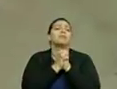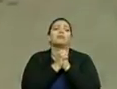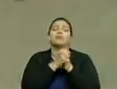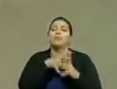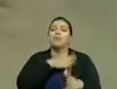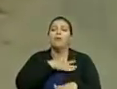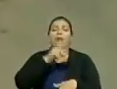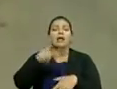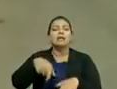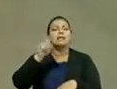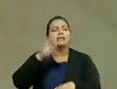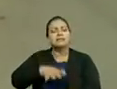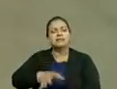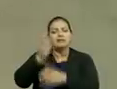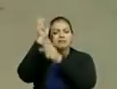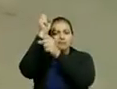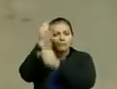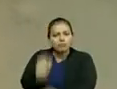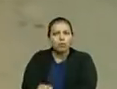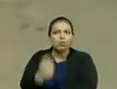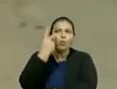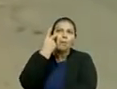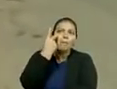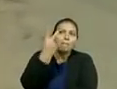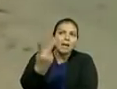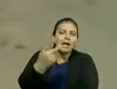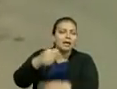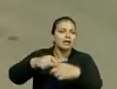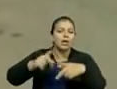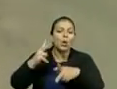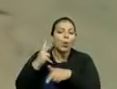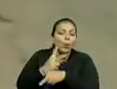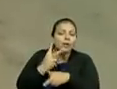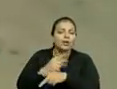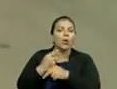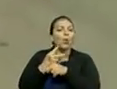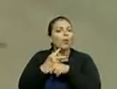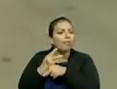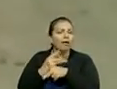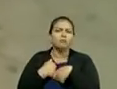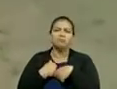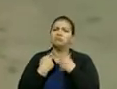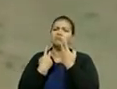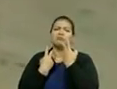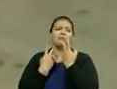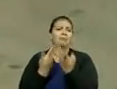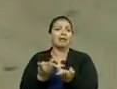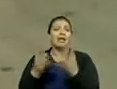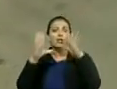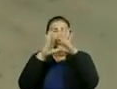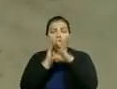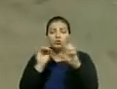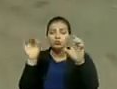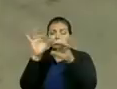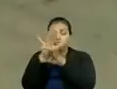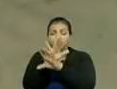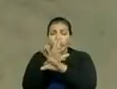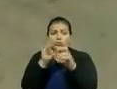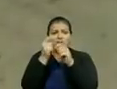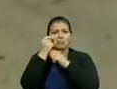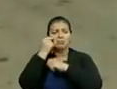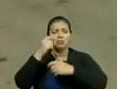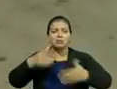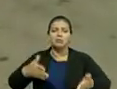una señalética, porque aquí no hay ni señalética, no hay nada aquí. De noche, de madrugada, no se ve nada. Parece como que fuera recto,